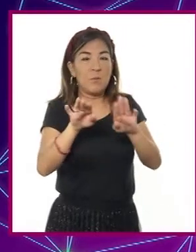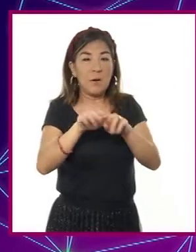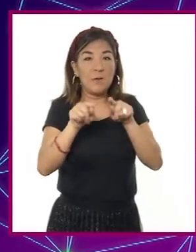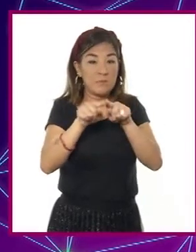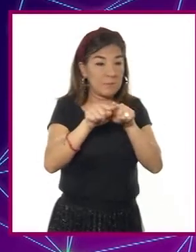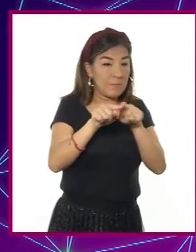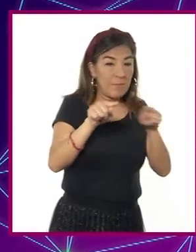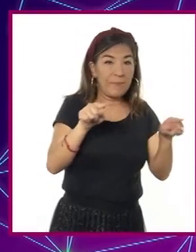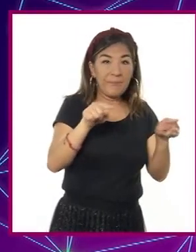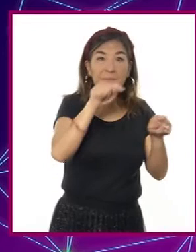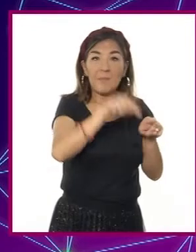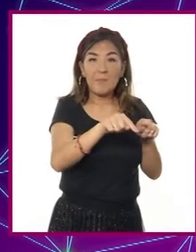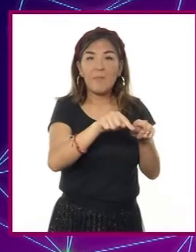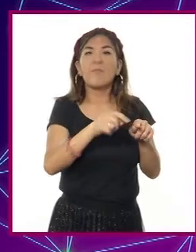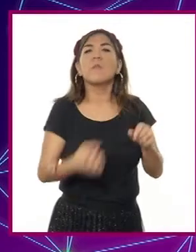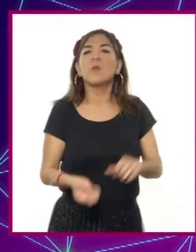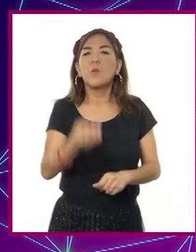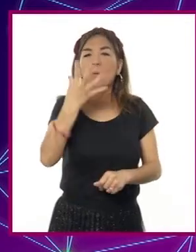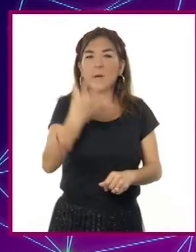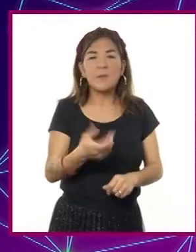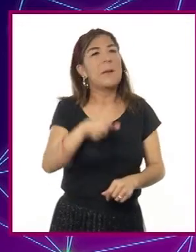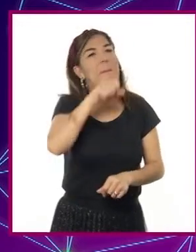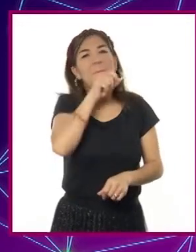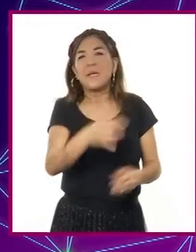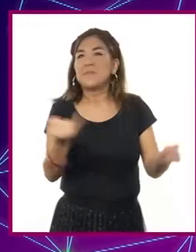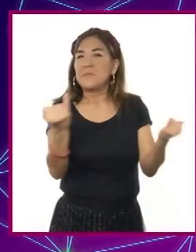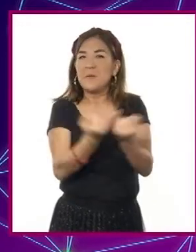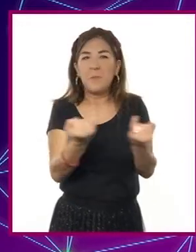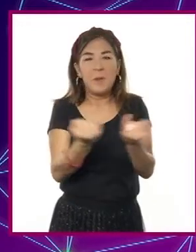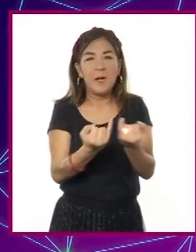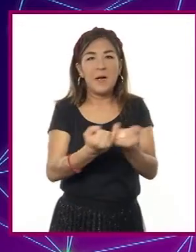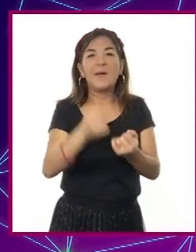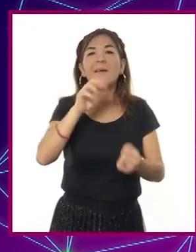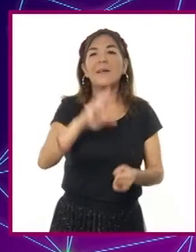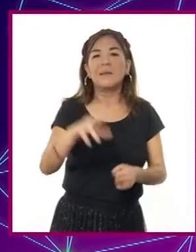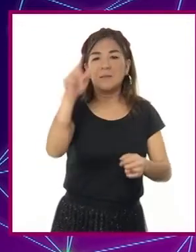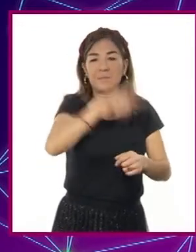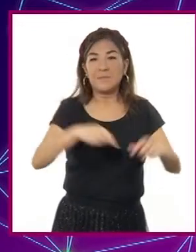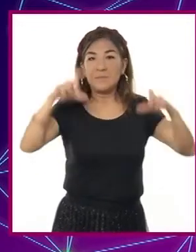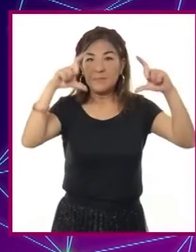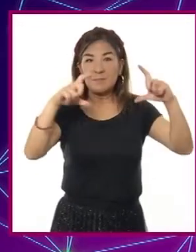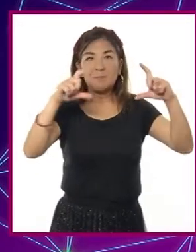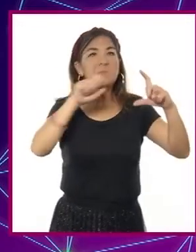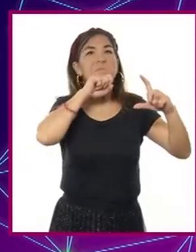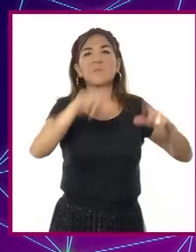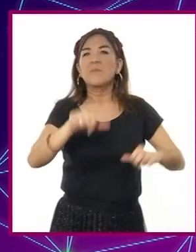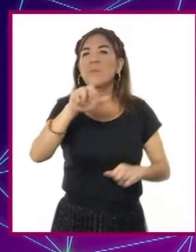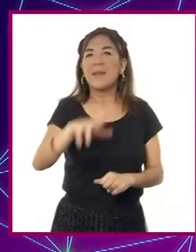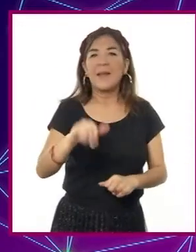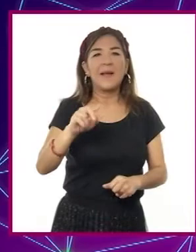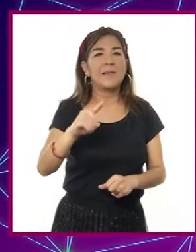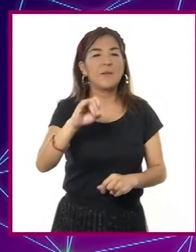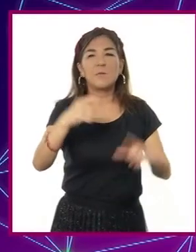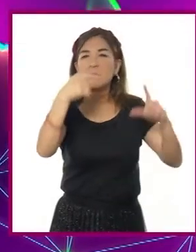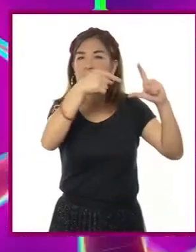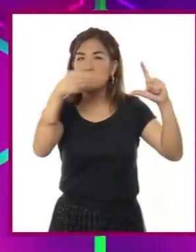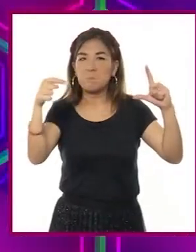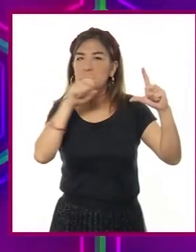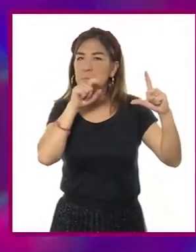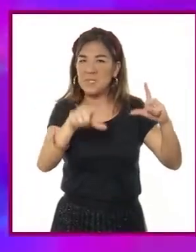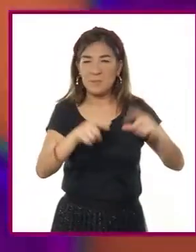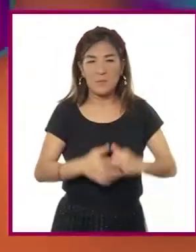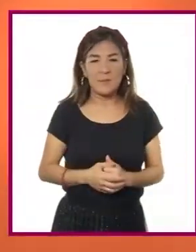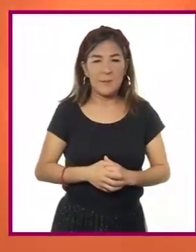la distancia a cada poblado es la misma, ya que son radios de la misma circunferencia. De este